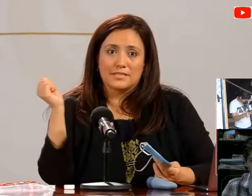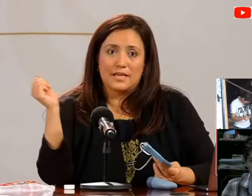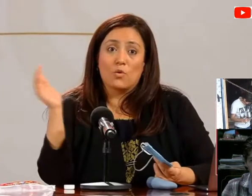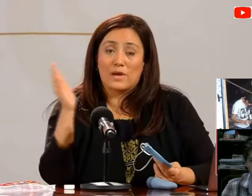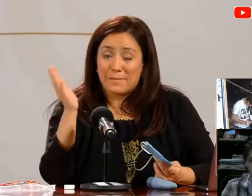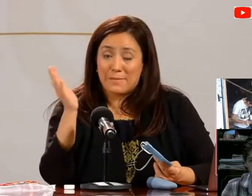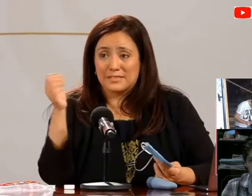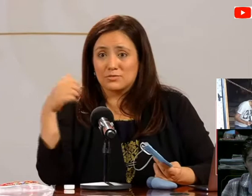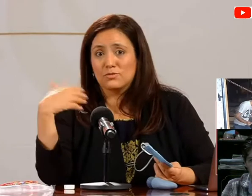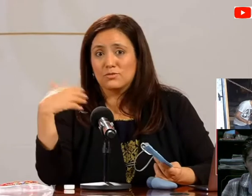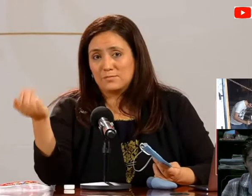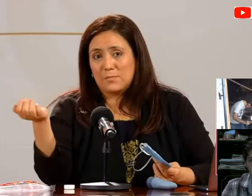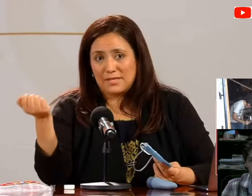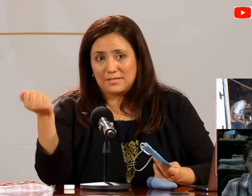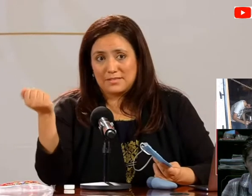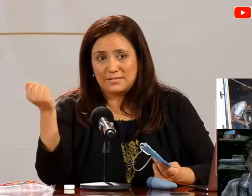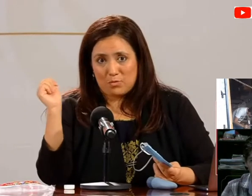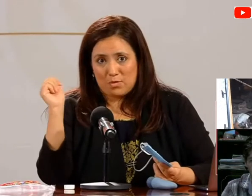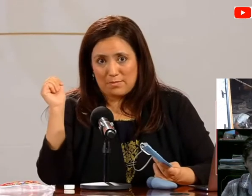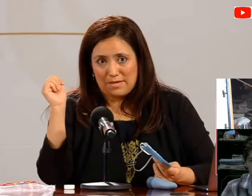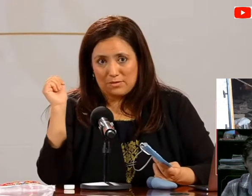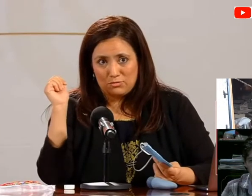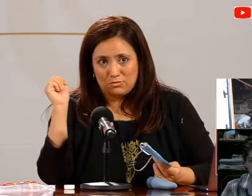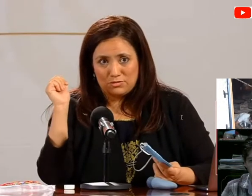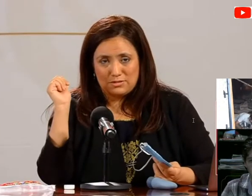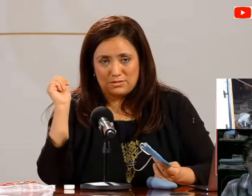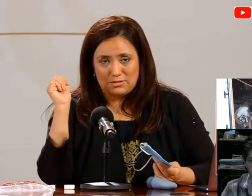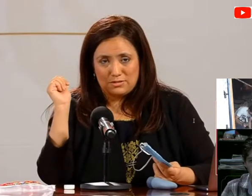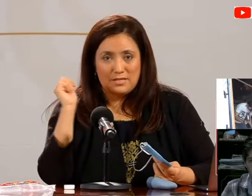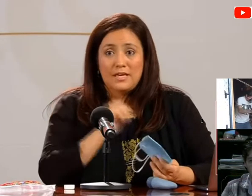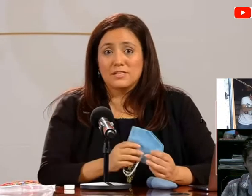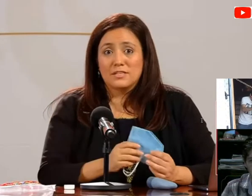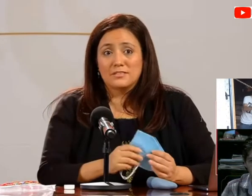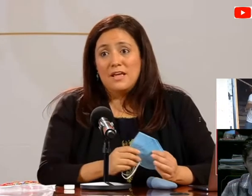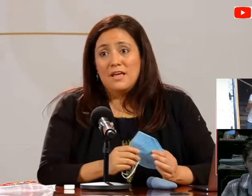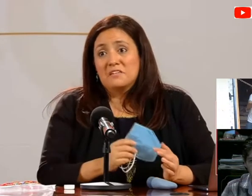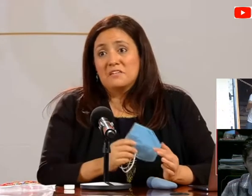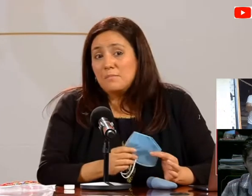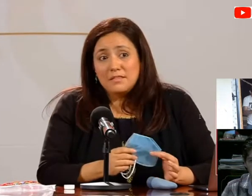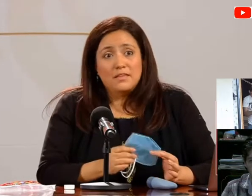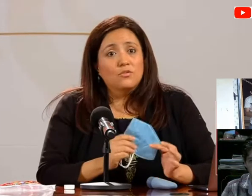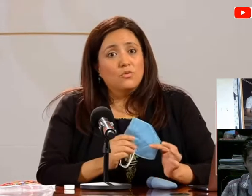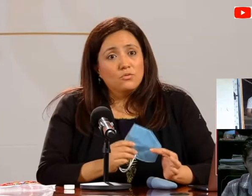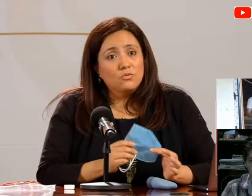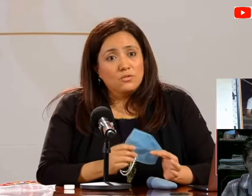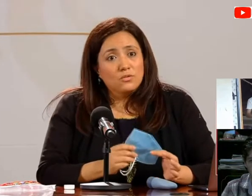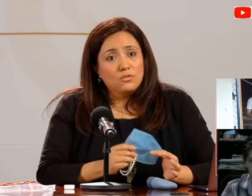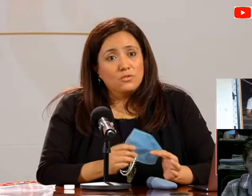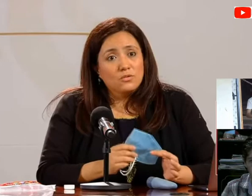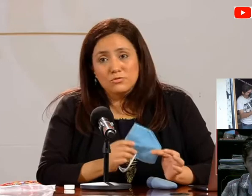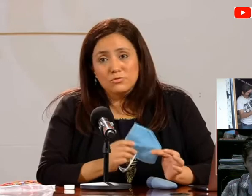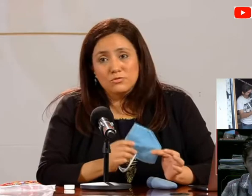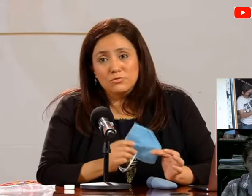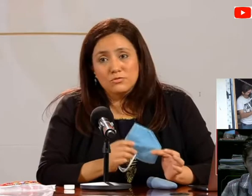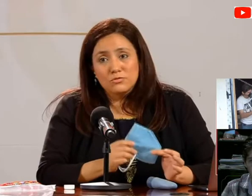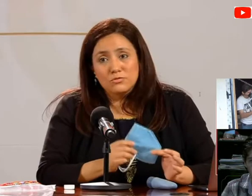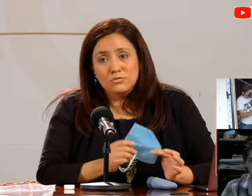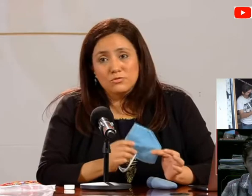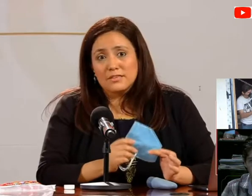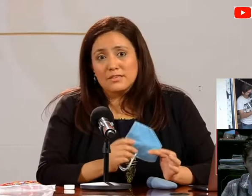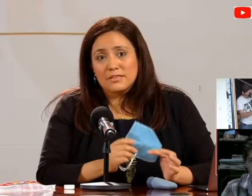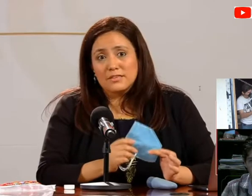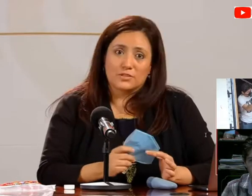se colapsan, es una de las partes de la prueba de ajuste. Entonces, realmente no tiene ningún sentido que